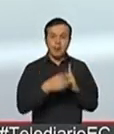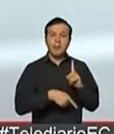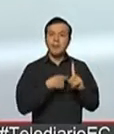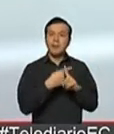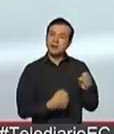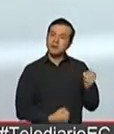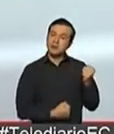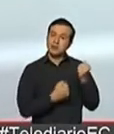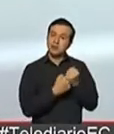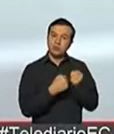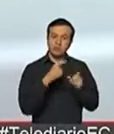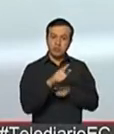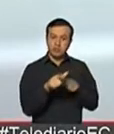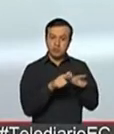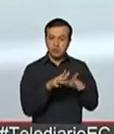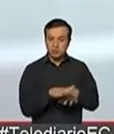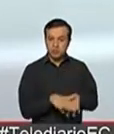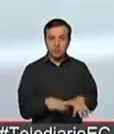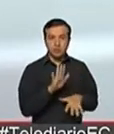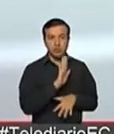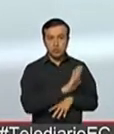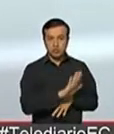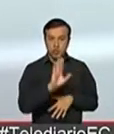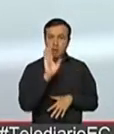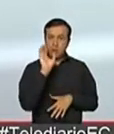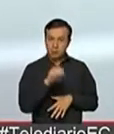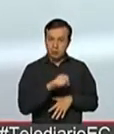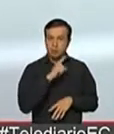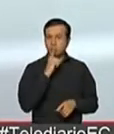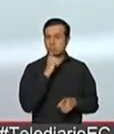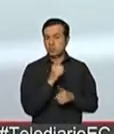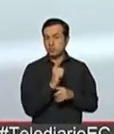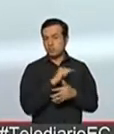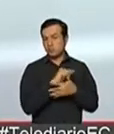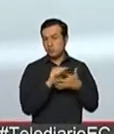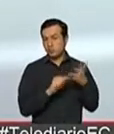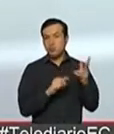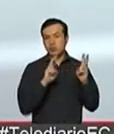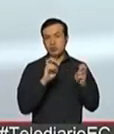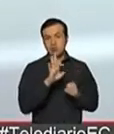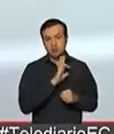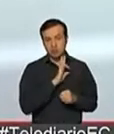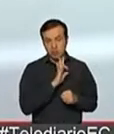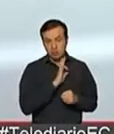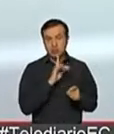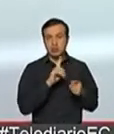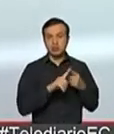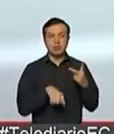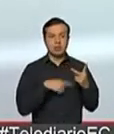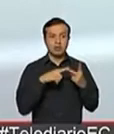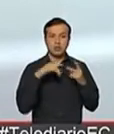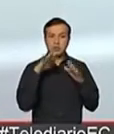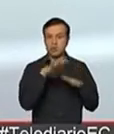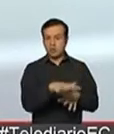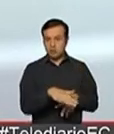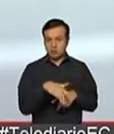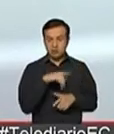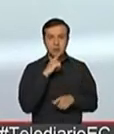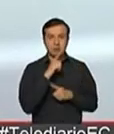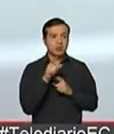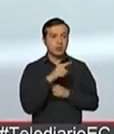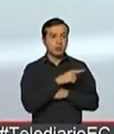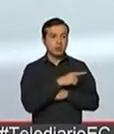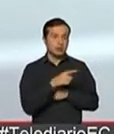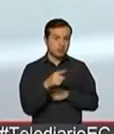permite crear un espacio en el cual ellos pueden desarrollar aspectos técnicos, agrícolas, y pueden comenzar